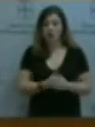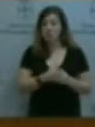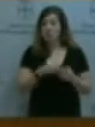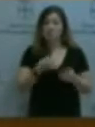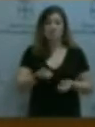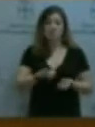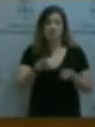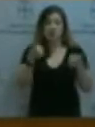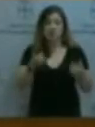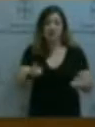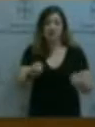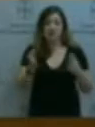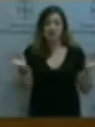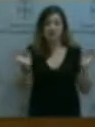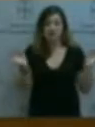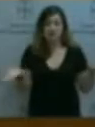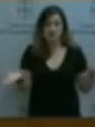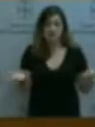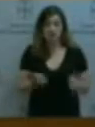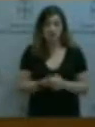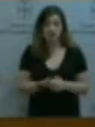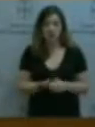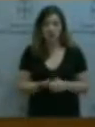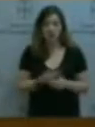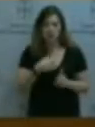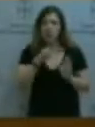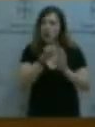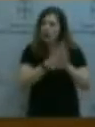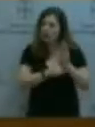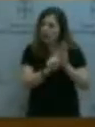Yo tengo ese listado. Ustedes me imagino que también.